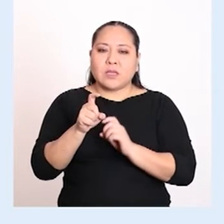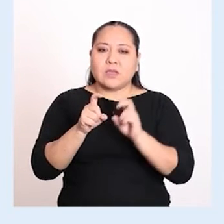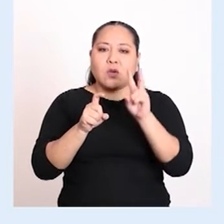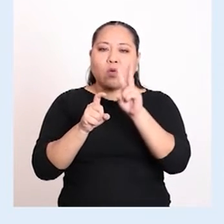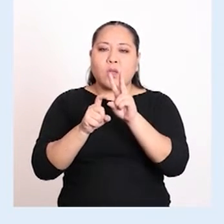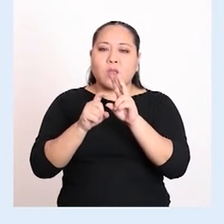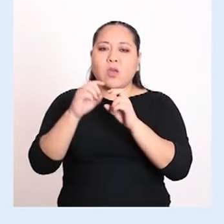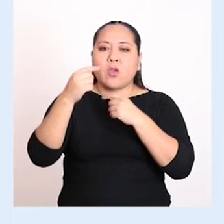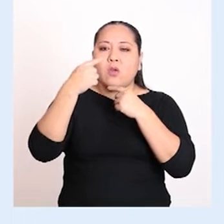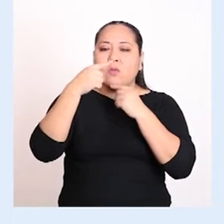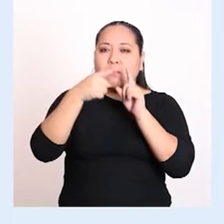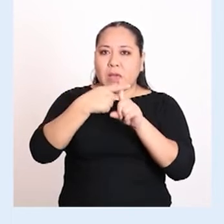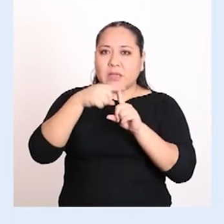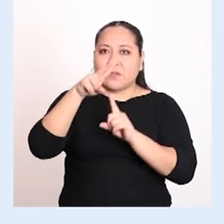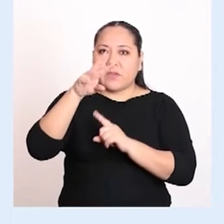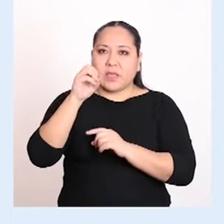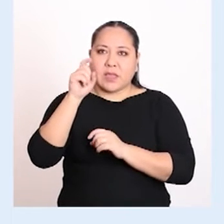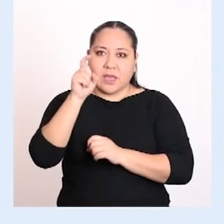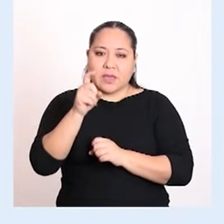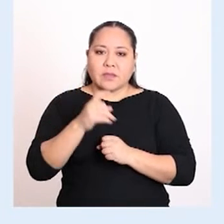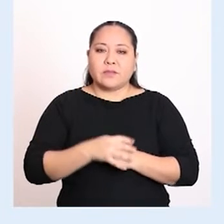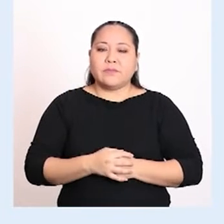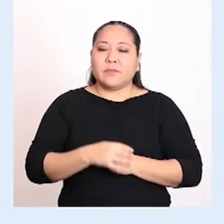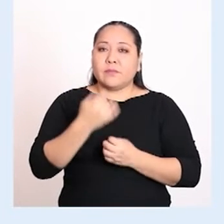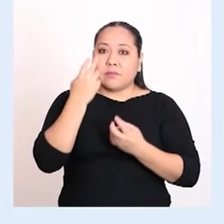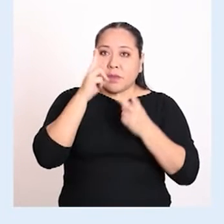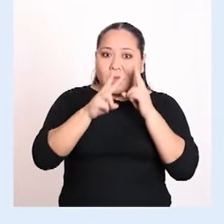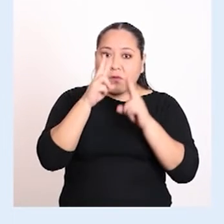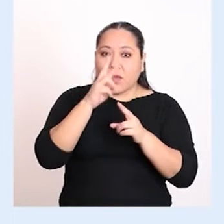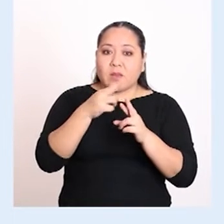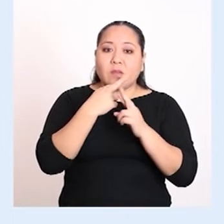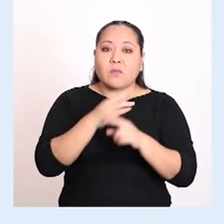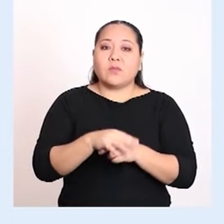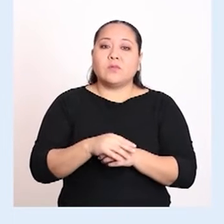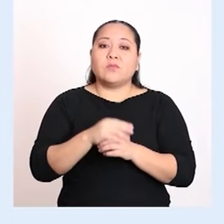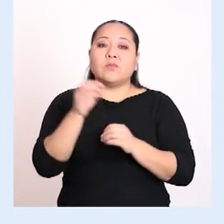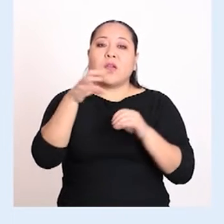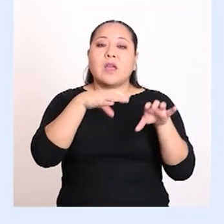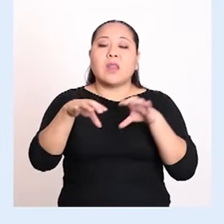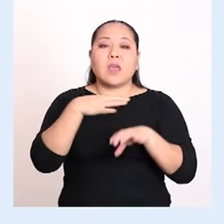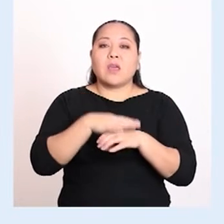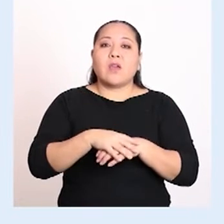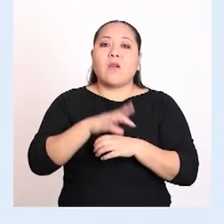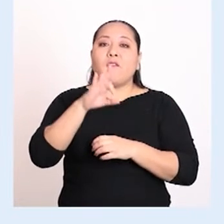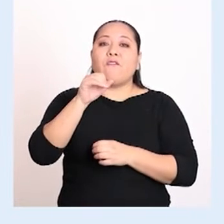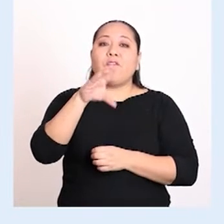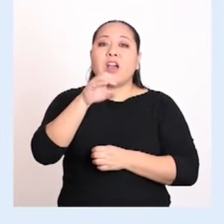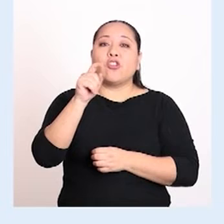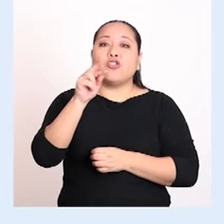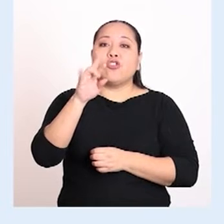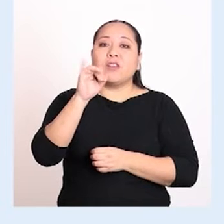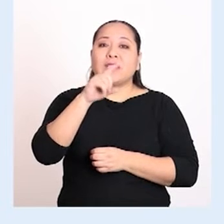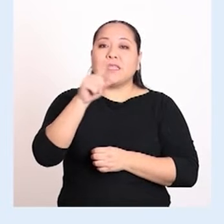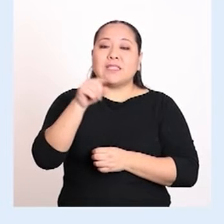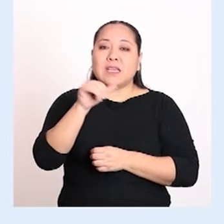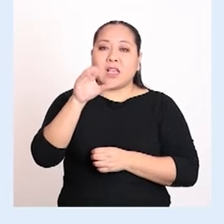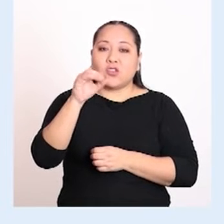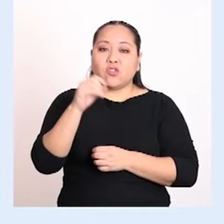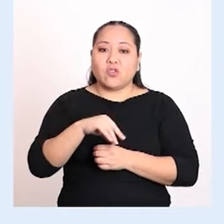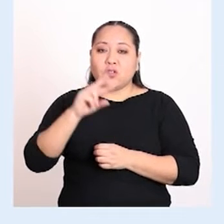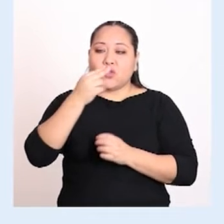20x. Así es. Ahora, para resolver, aplicaremos la factorización en el segundo